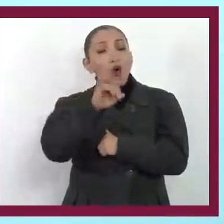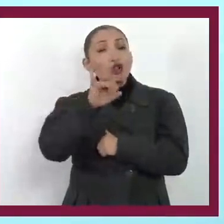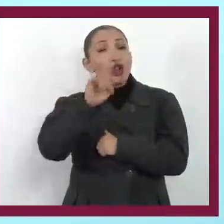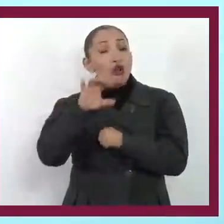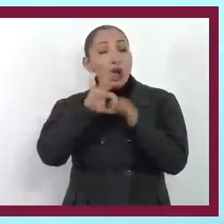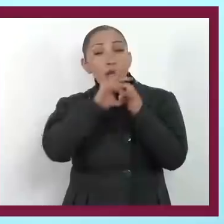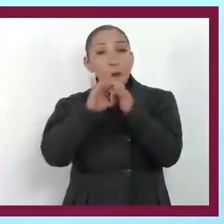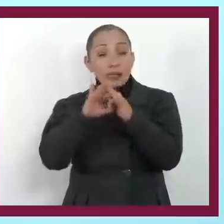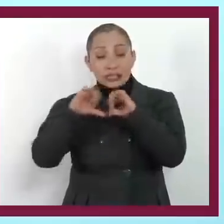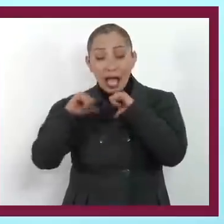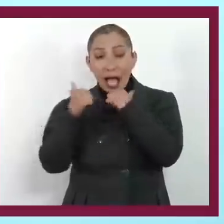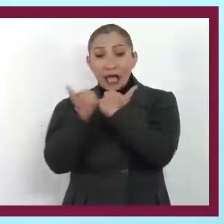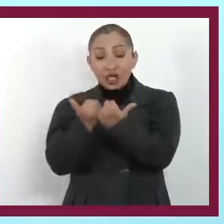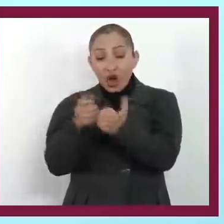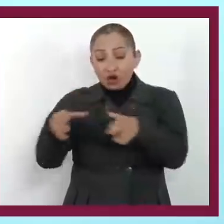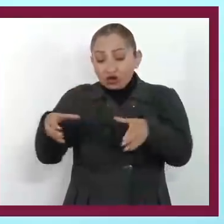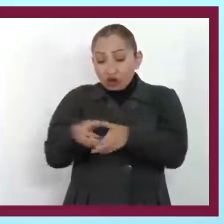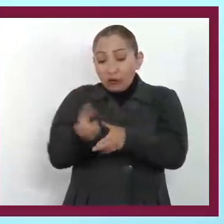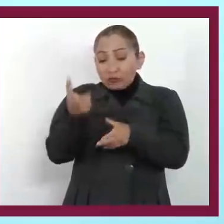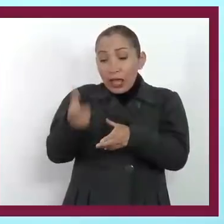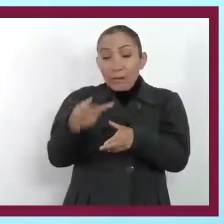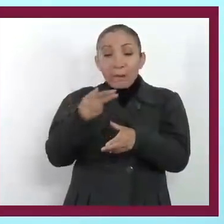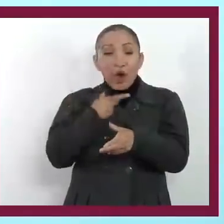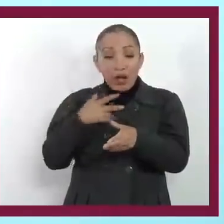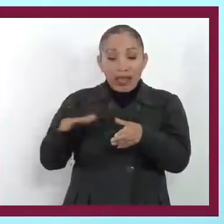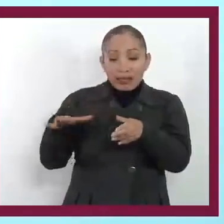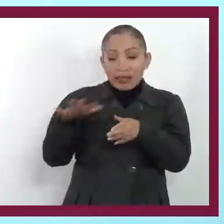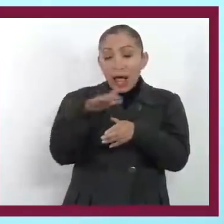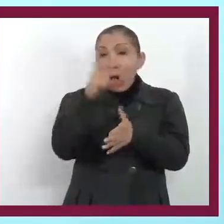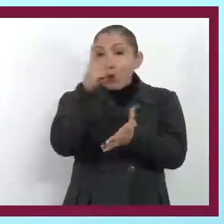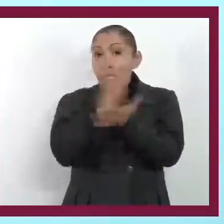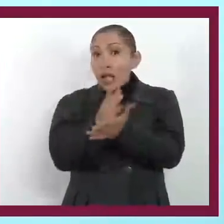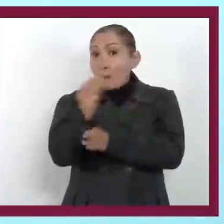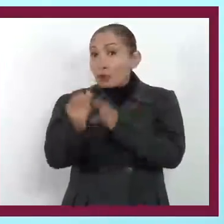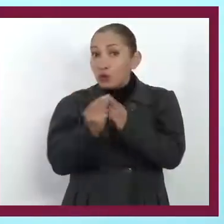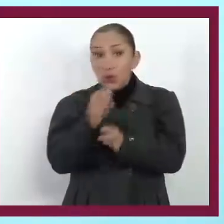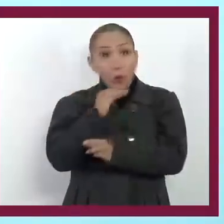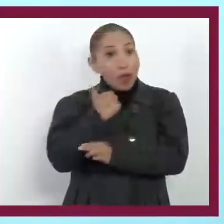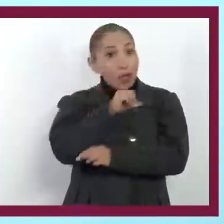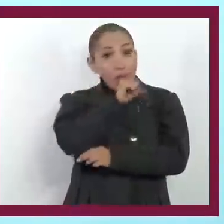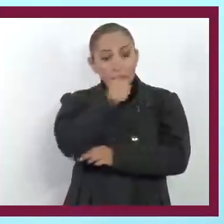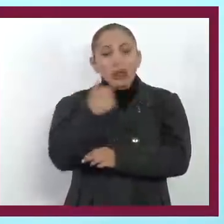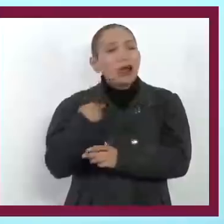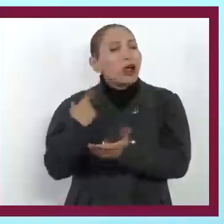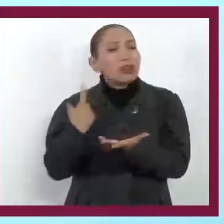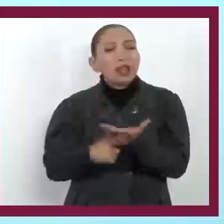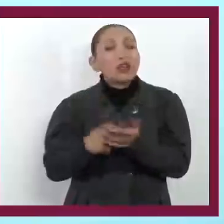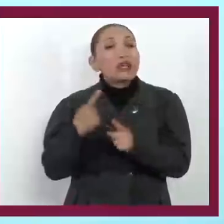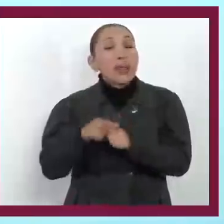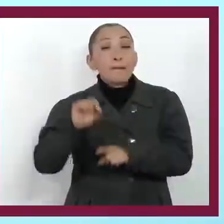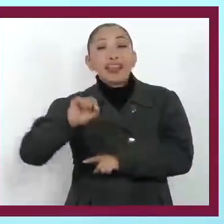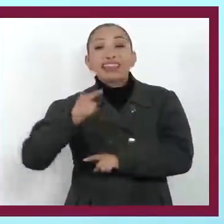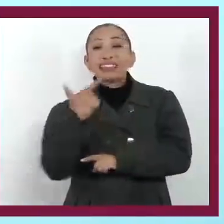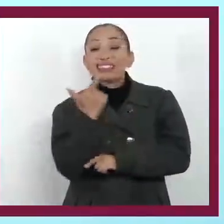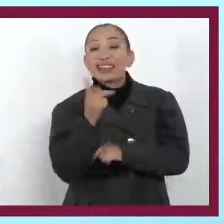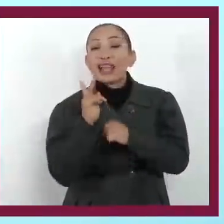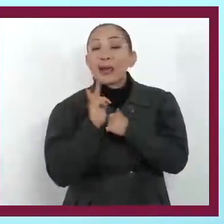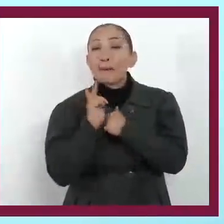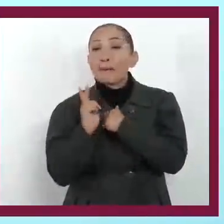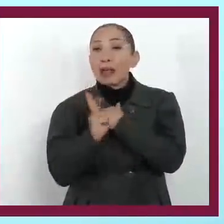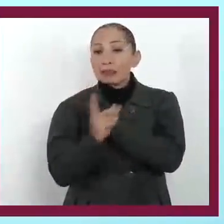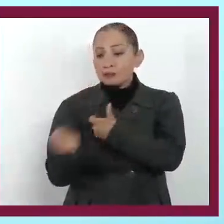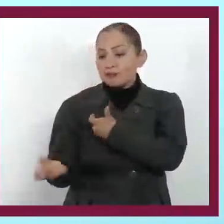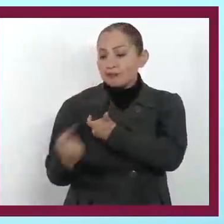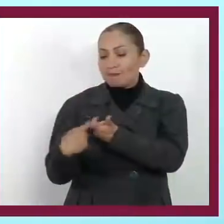es una asociación económica y política única en el mundo, formada actualmente por 27 Estados